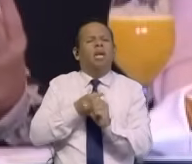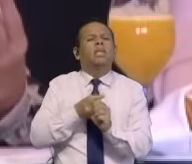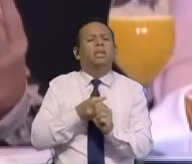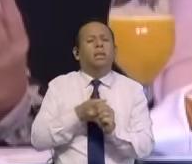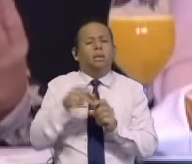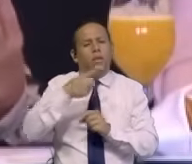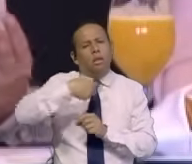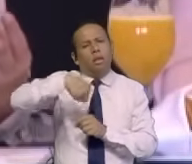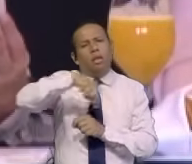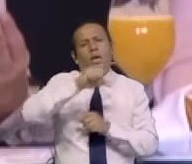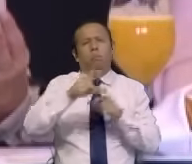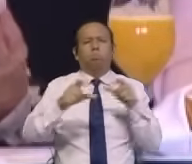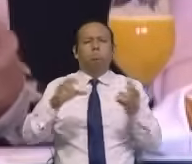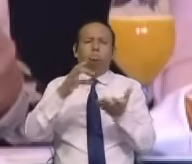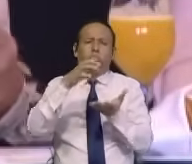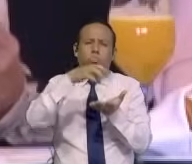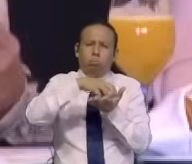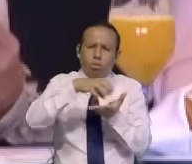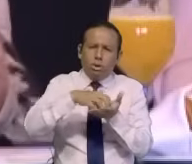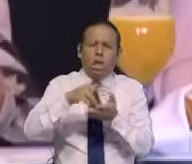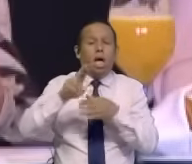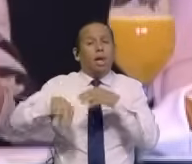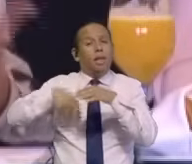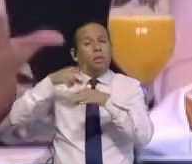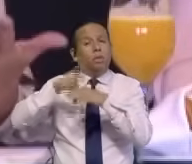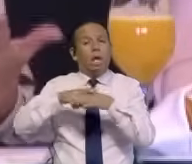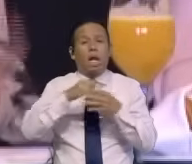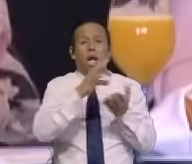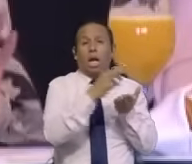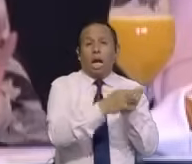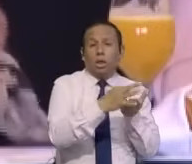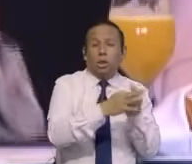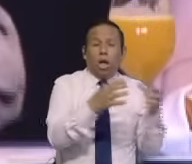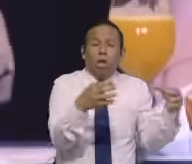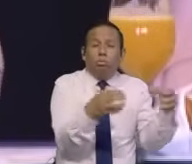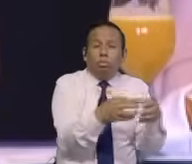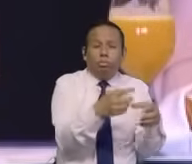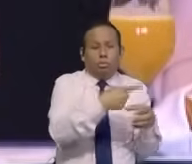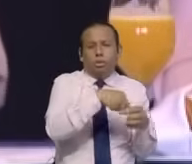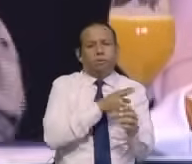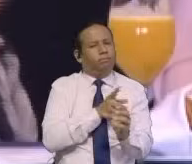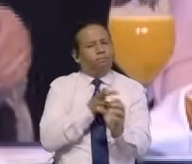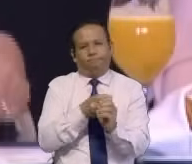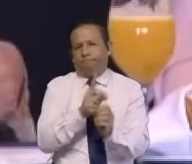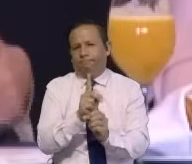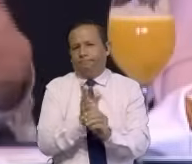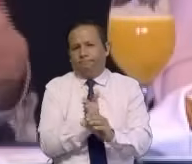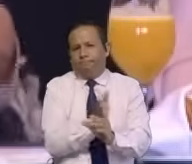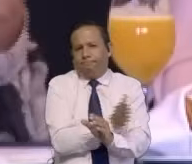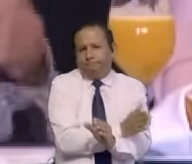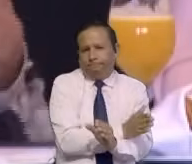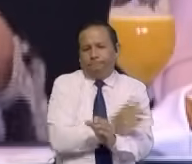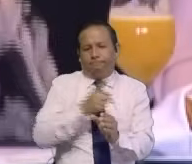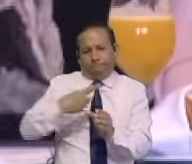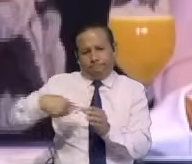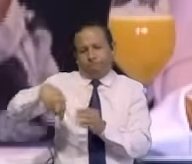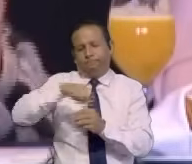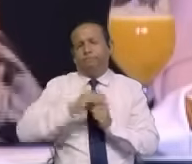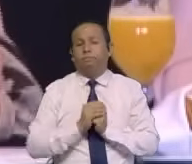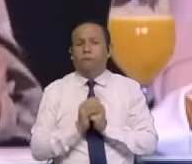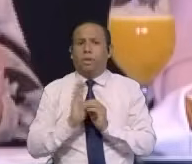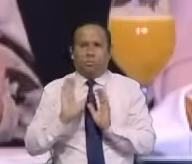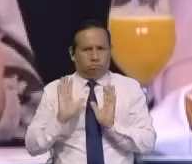nivel provincial y nacional. Las cantonales y las parroquiales no entran a este proceso. Y me imagino que también hay